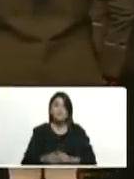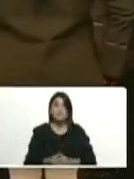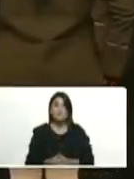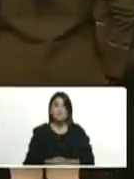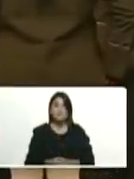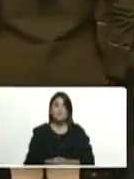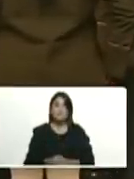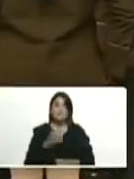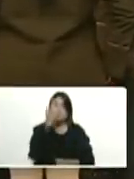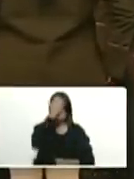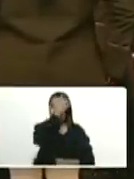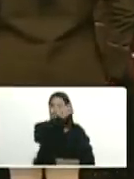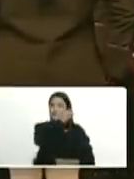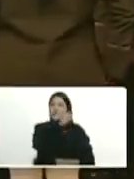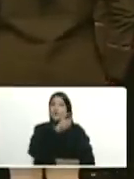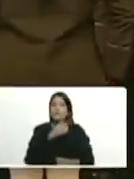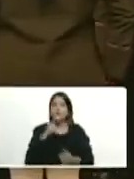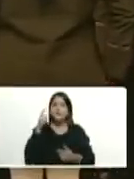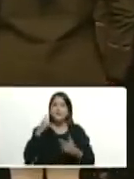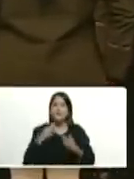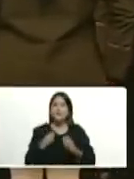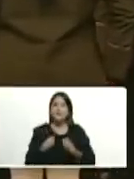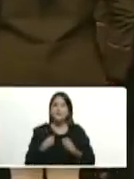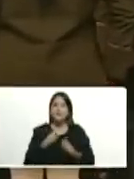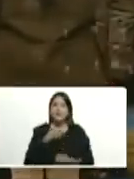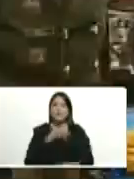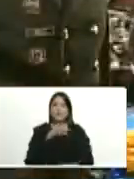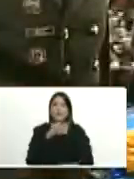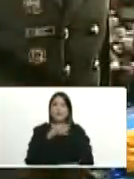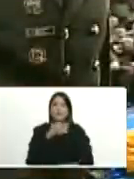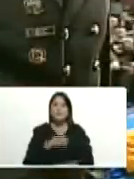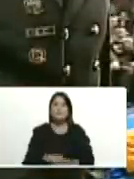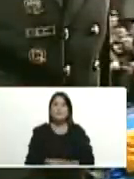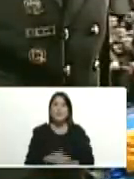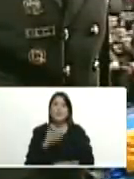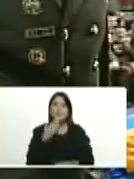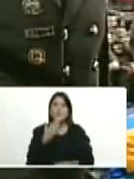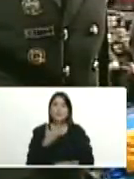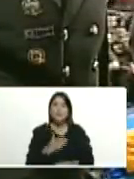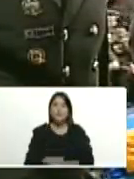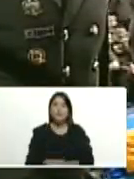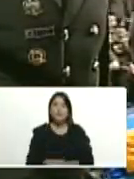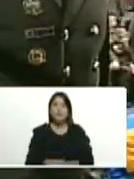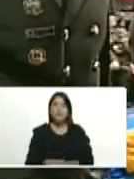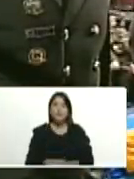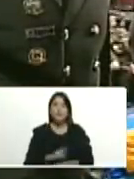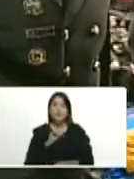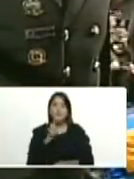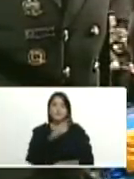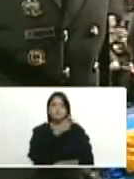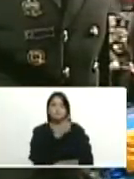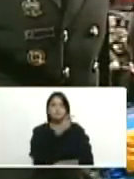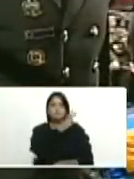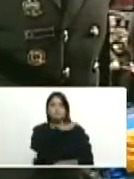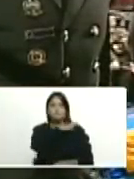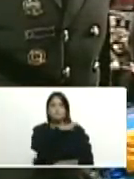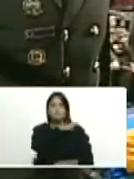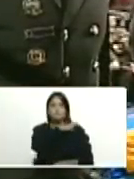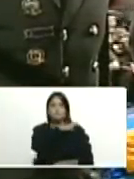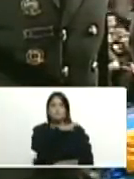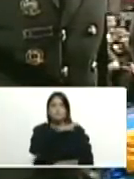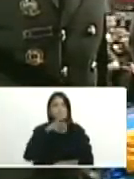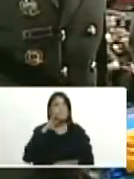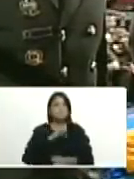¡Chávez vive! Buenas tardes, mi comandante en jefe. Permiso para recibir la jerarquía de Sargento Primero de la Fuerza Armada